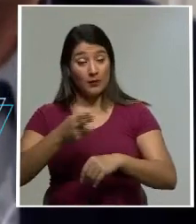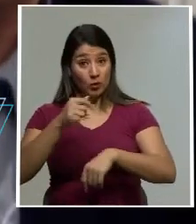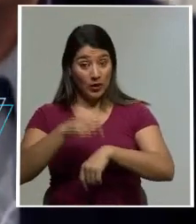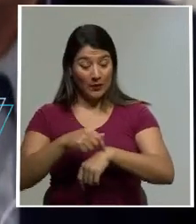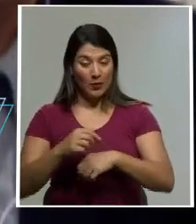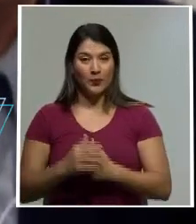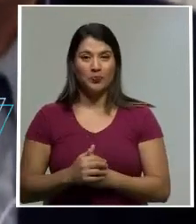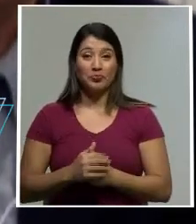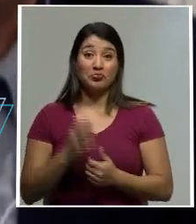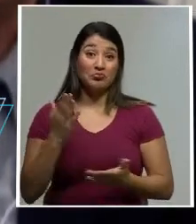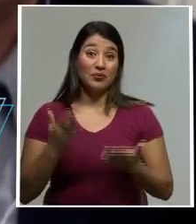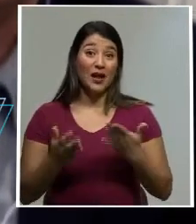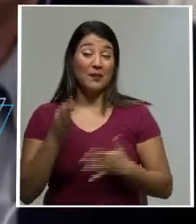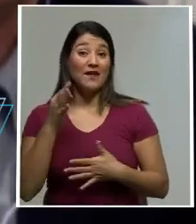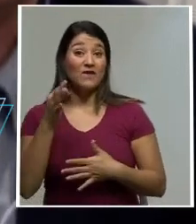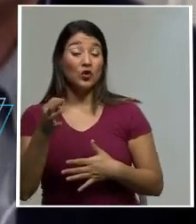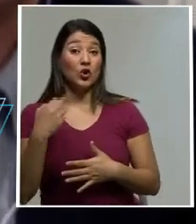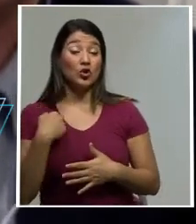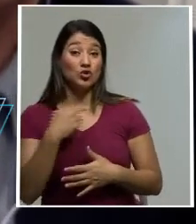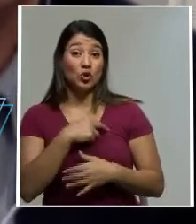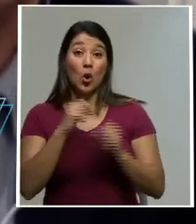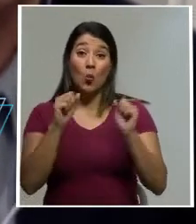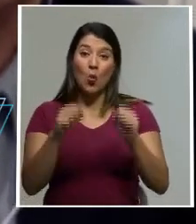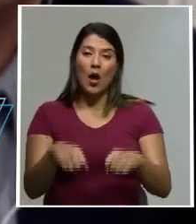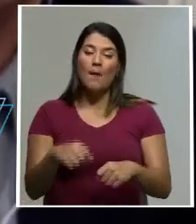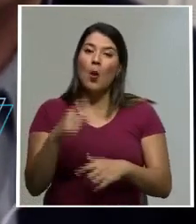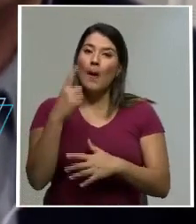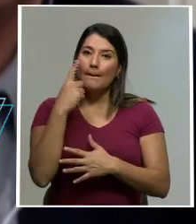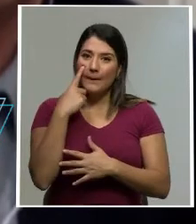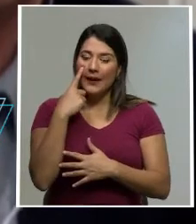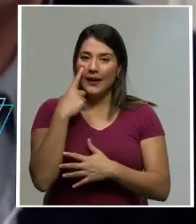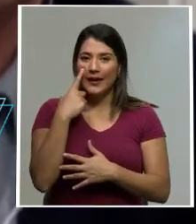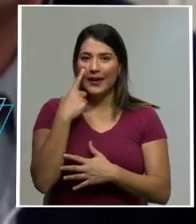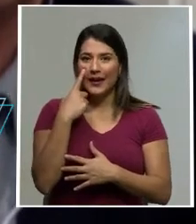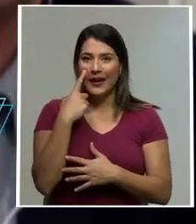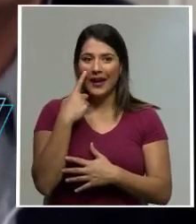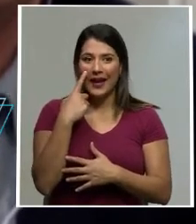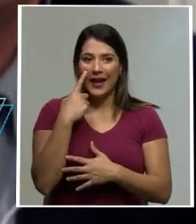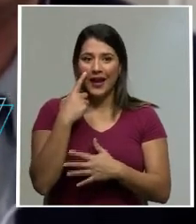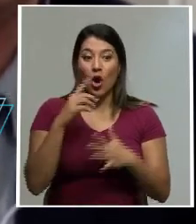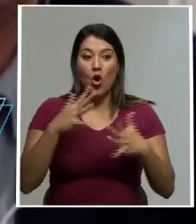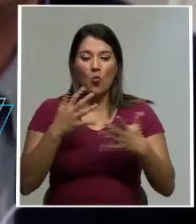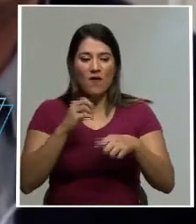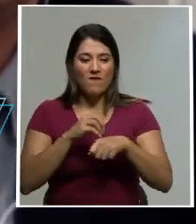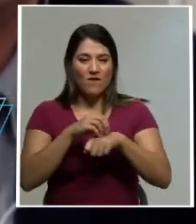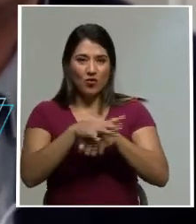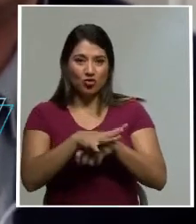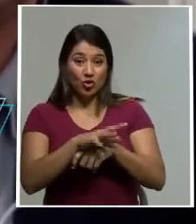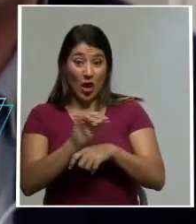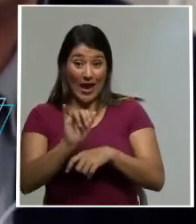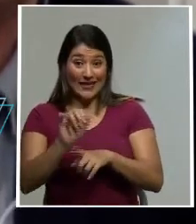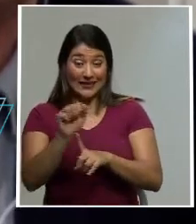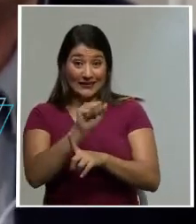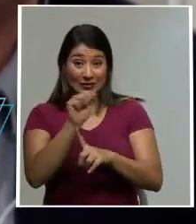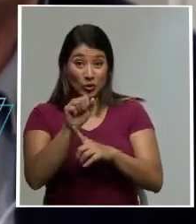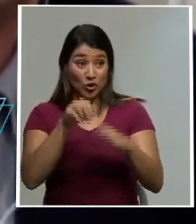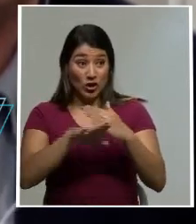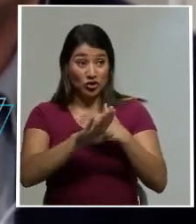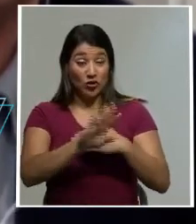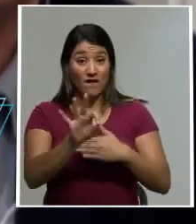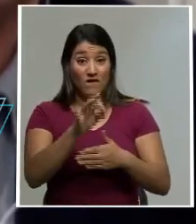Probablemente en unos años vamos a ver el impacto de esta experiencia en tu literatura. Va a ser